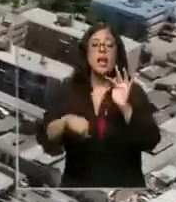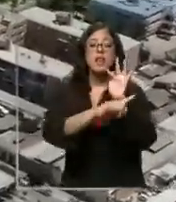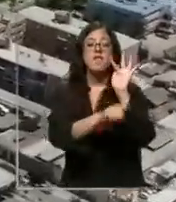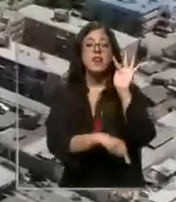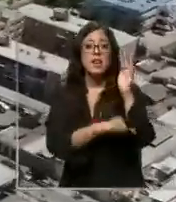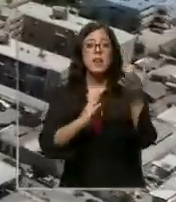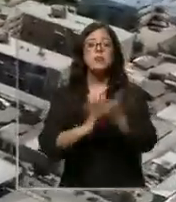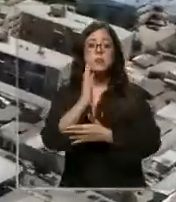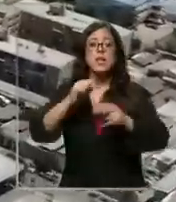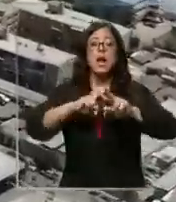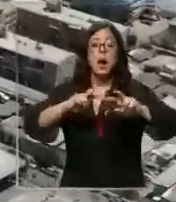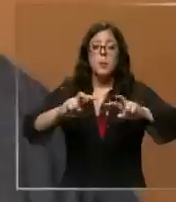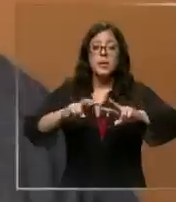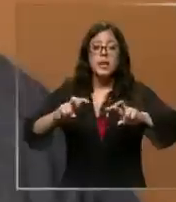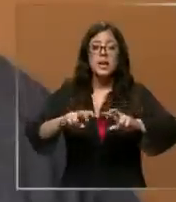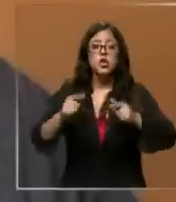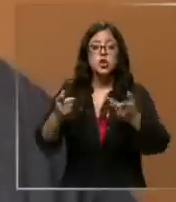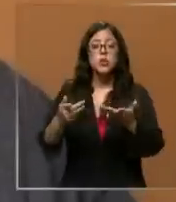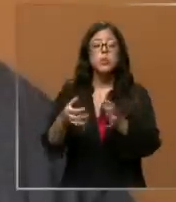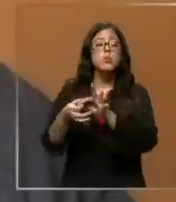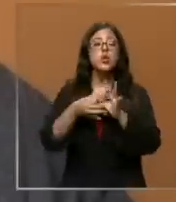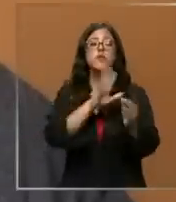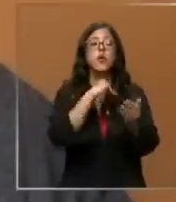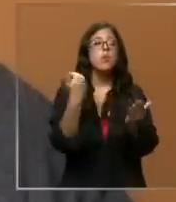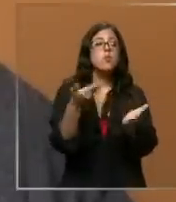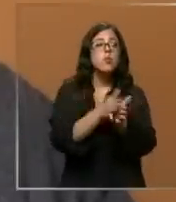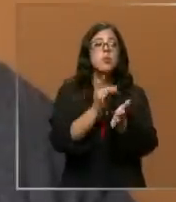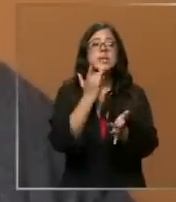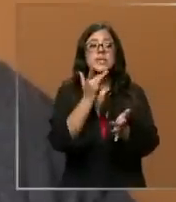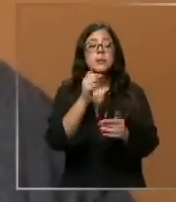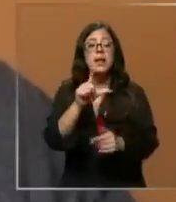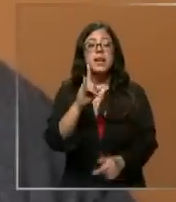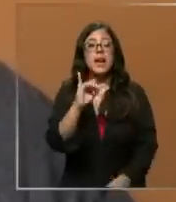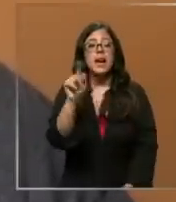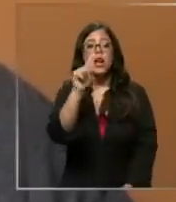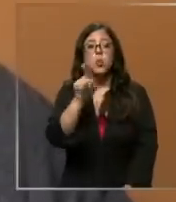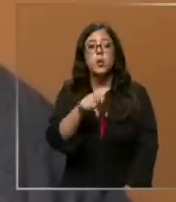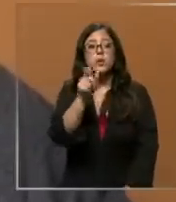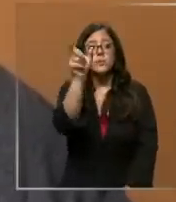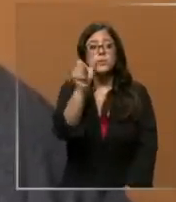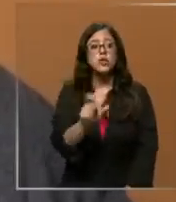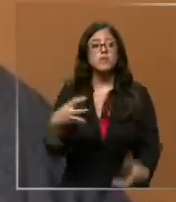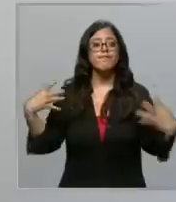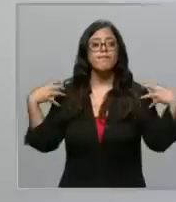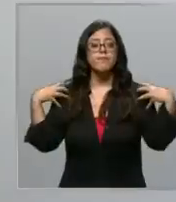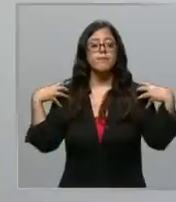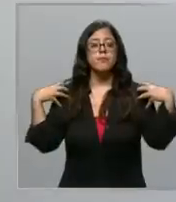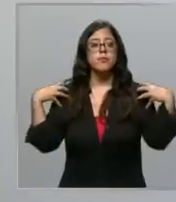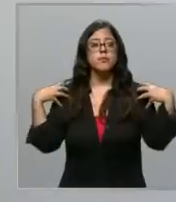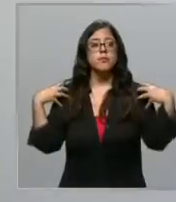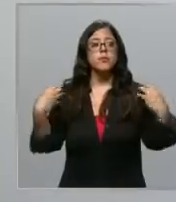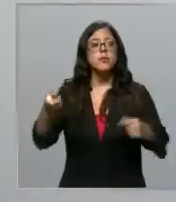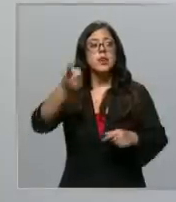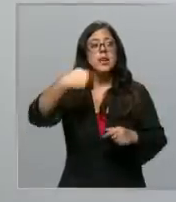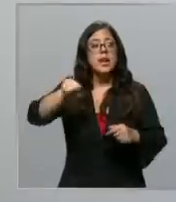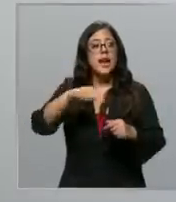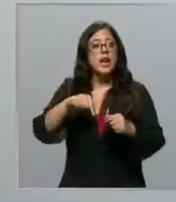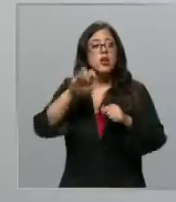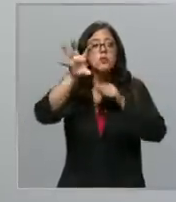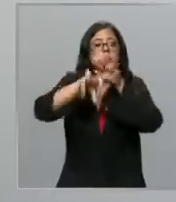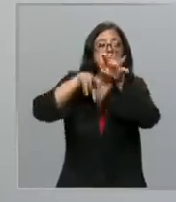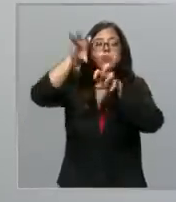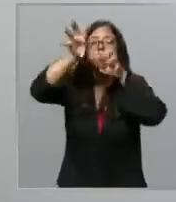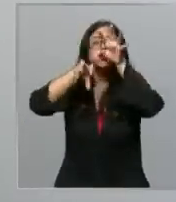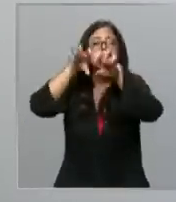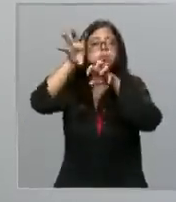fiscalía Dionisio una investigación por homicidio simple en la que Luis Sánchez figura como imputado ellos habrían entrado por escalamiento